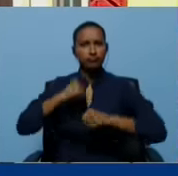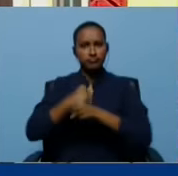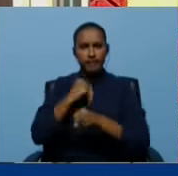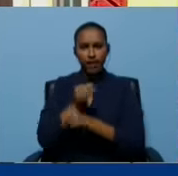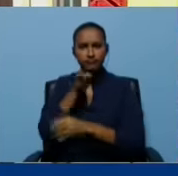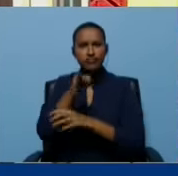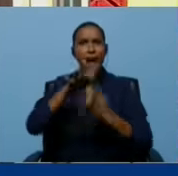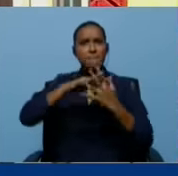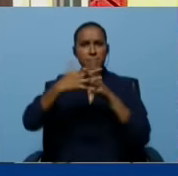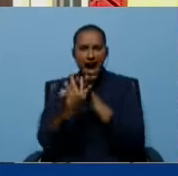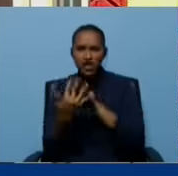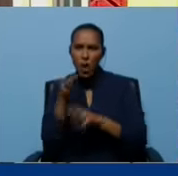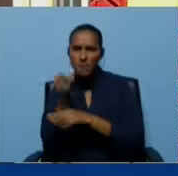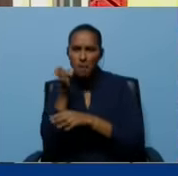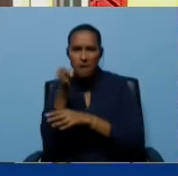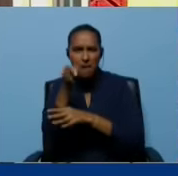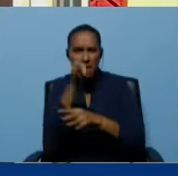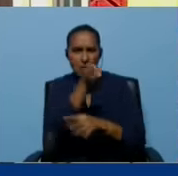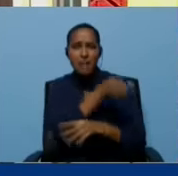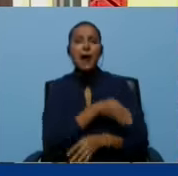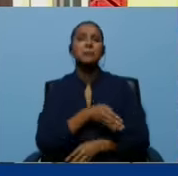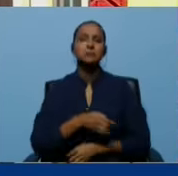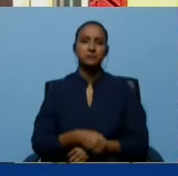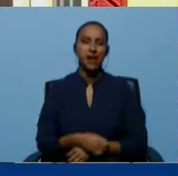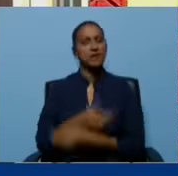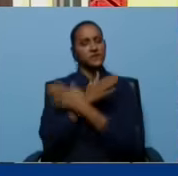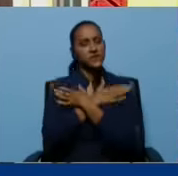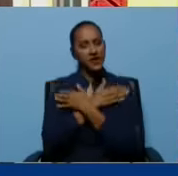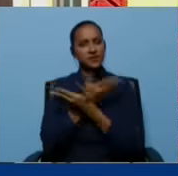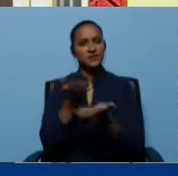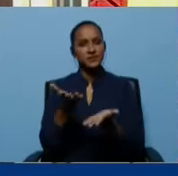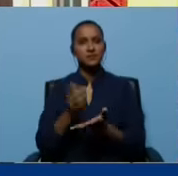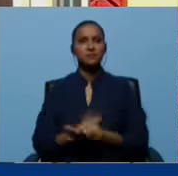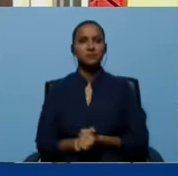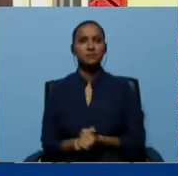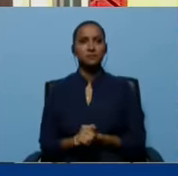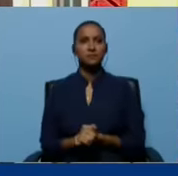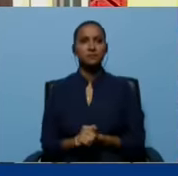Igualmente a nivel social. A nivel social,